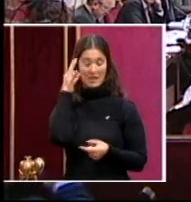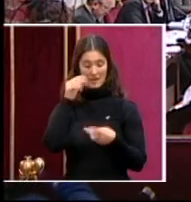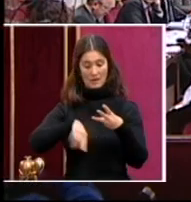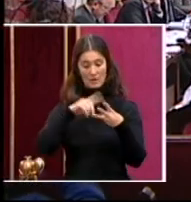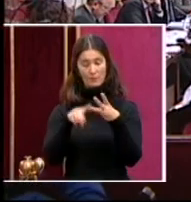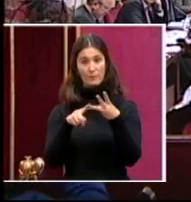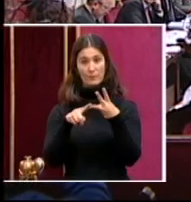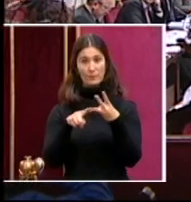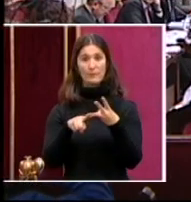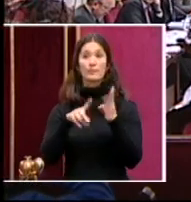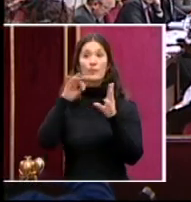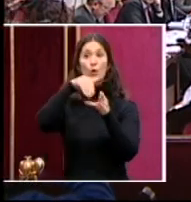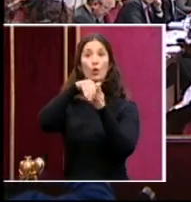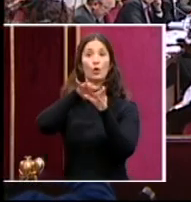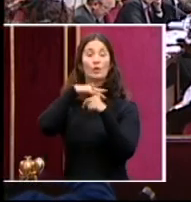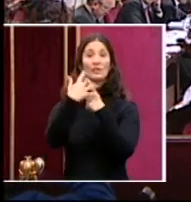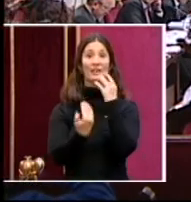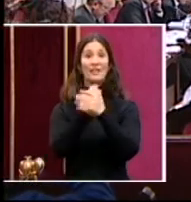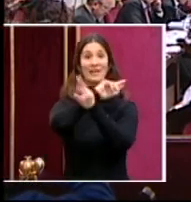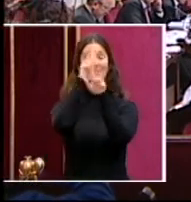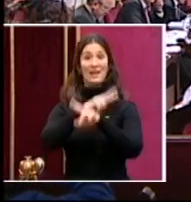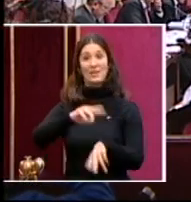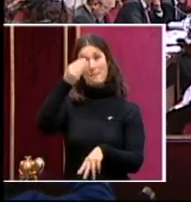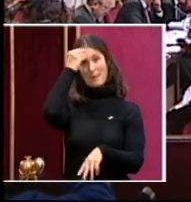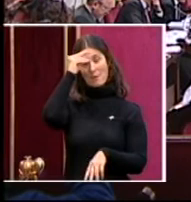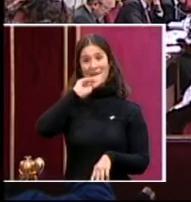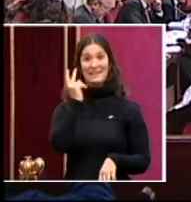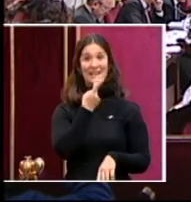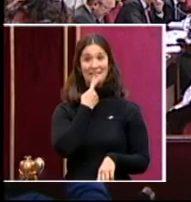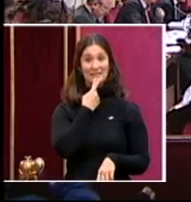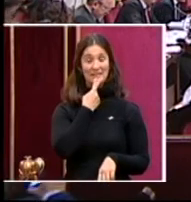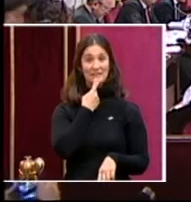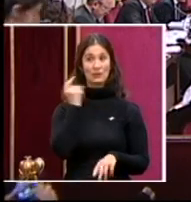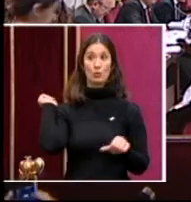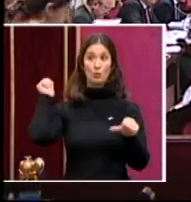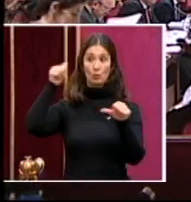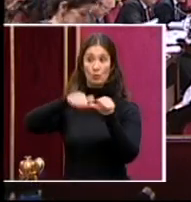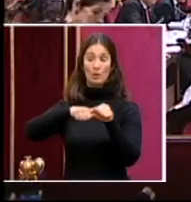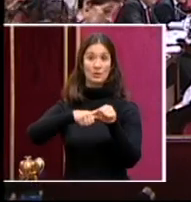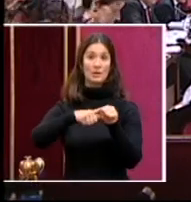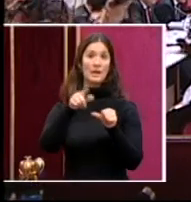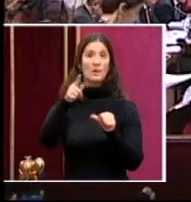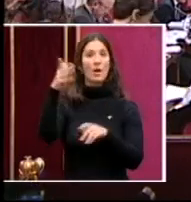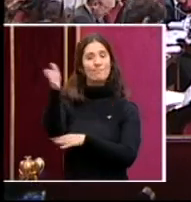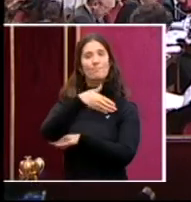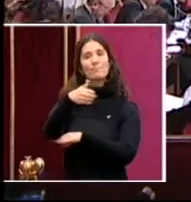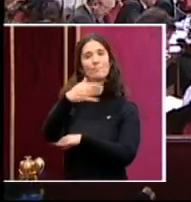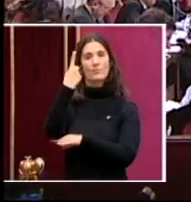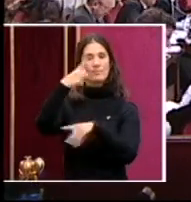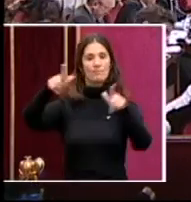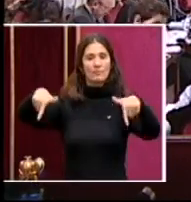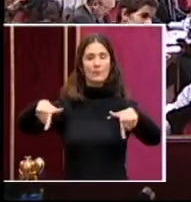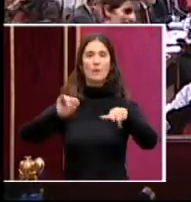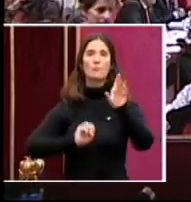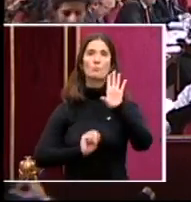Tercero, en el contexto del Día Internacional de la Memoria Transsexual, durante un día, izar la bandera trans e iluminar